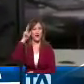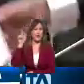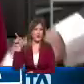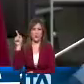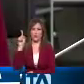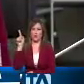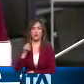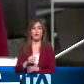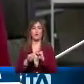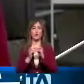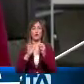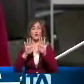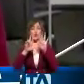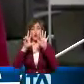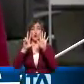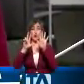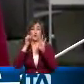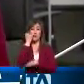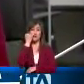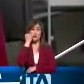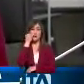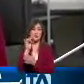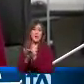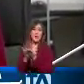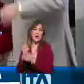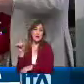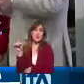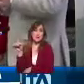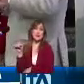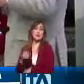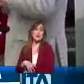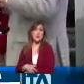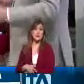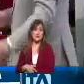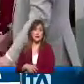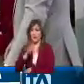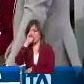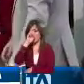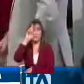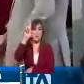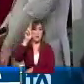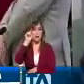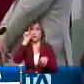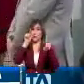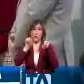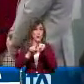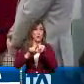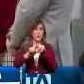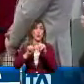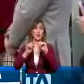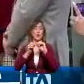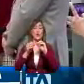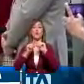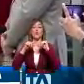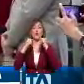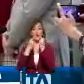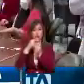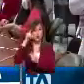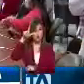movimiento indígena decidió expulsarla de la bancada a Pazmiño por no respetar el acuerdo con el movimiento de gobierno y tendrá